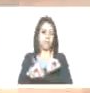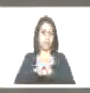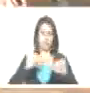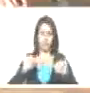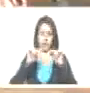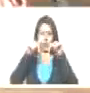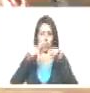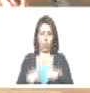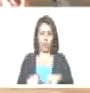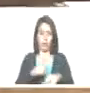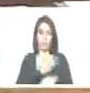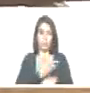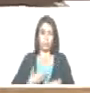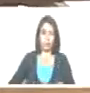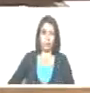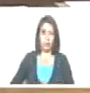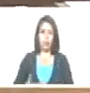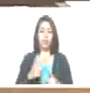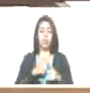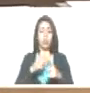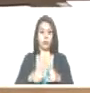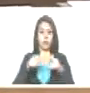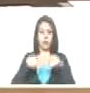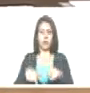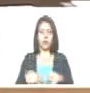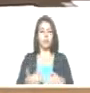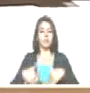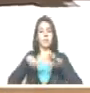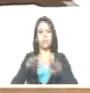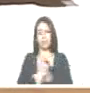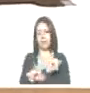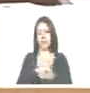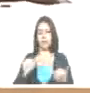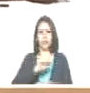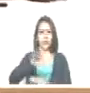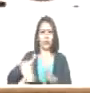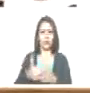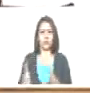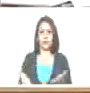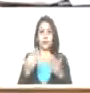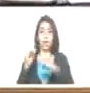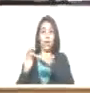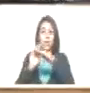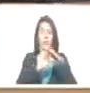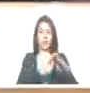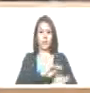ciudadano presidente. En consecuencia, se levanta la sesión. Quedan todas y todos convocados